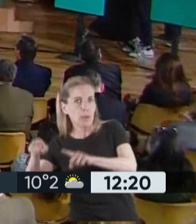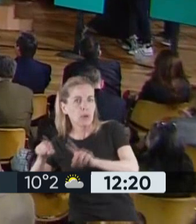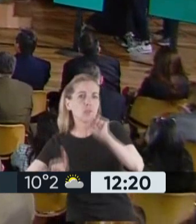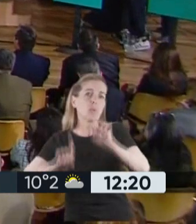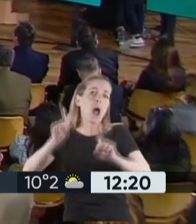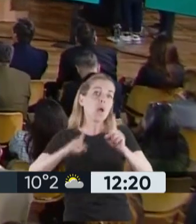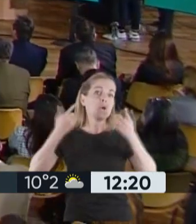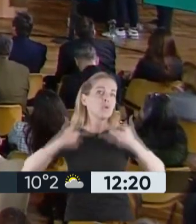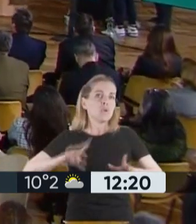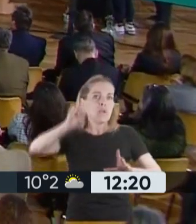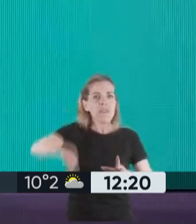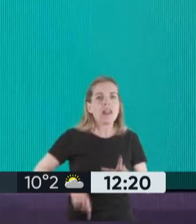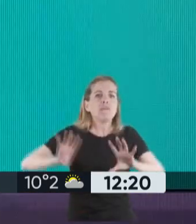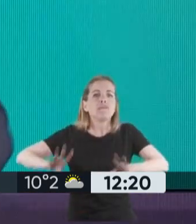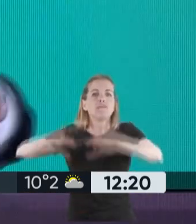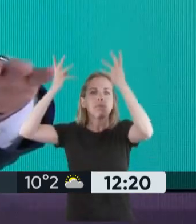espontáneamente.